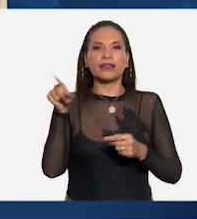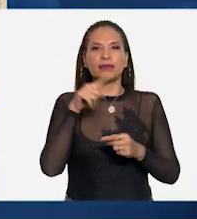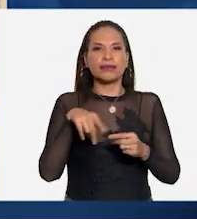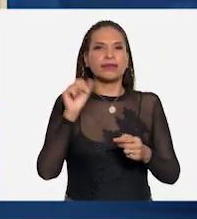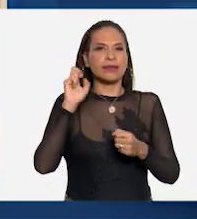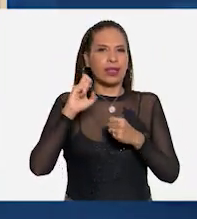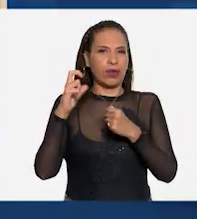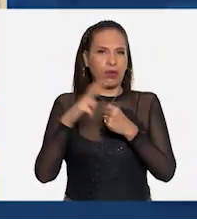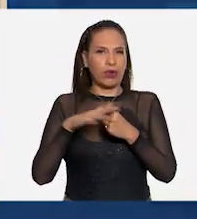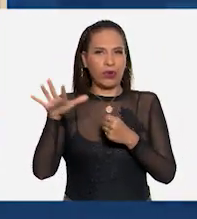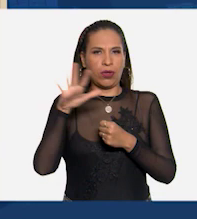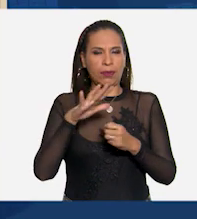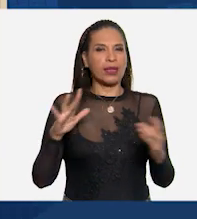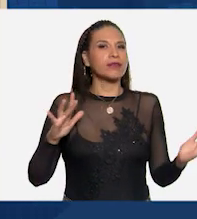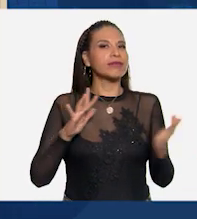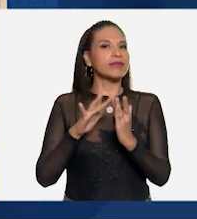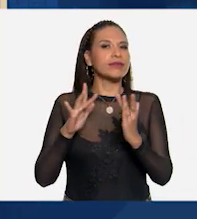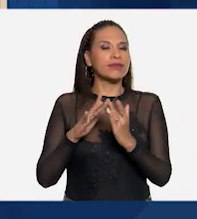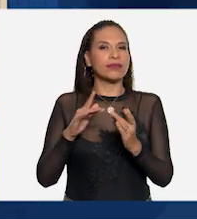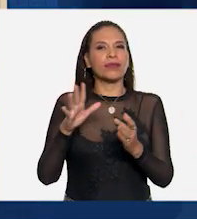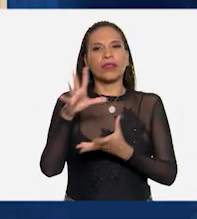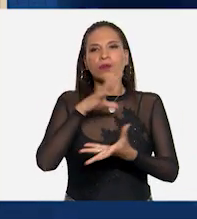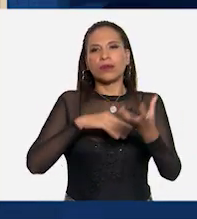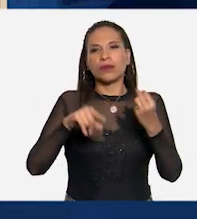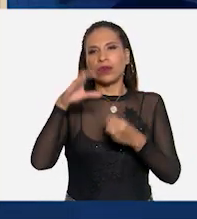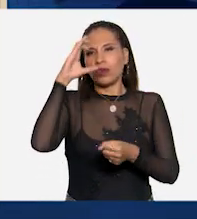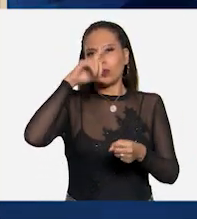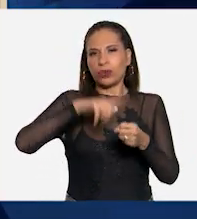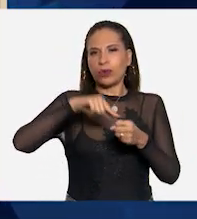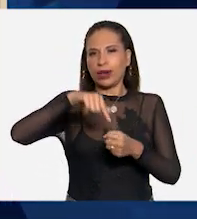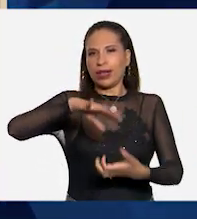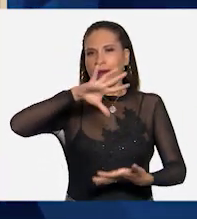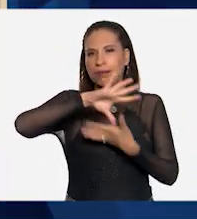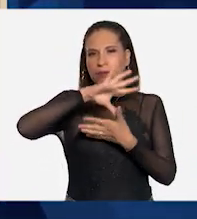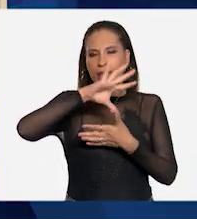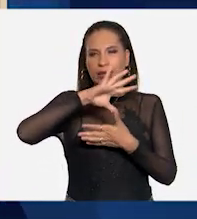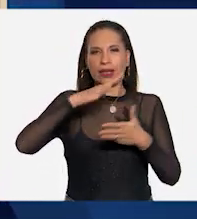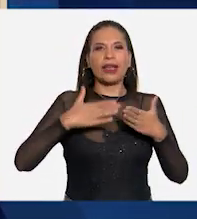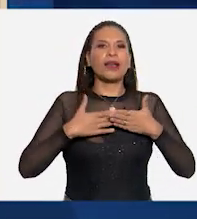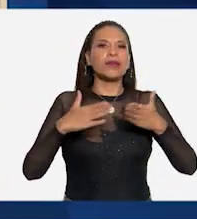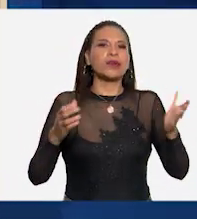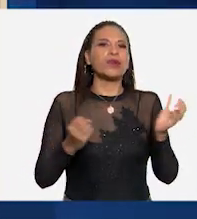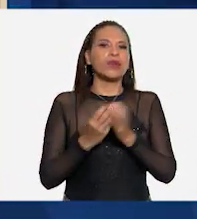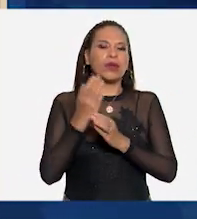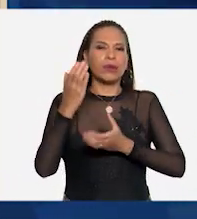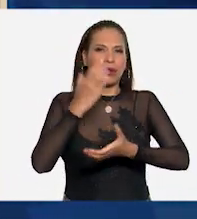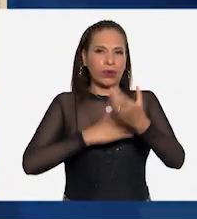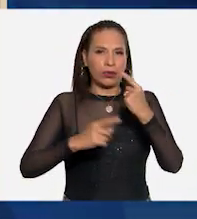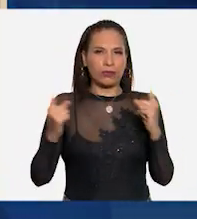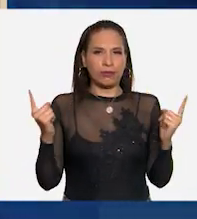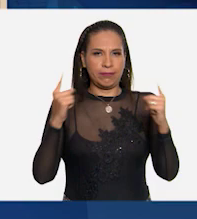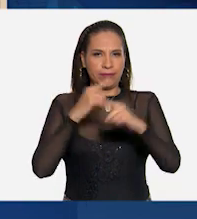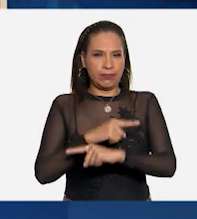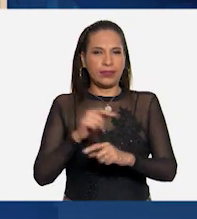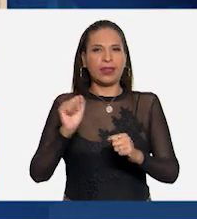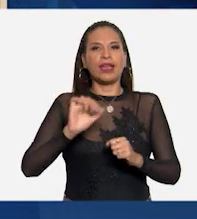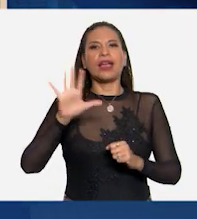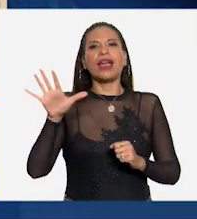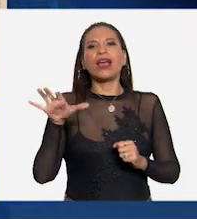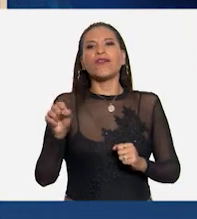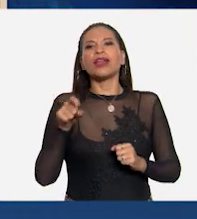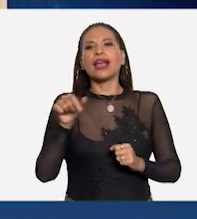reinos europeos en contacto con los recursos y las culturas de América y abrieron nuevas rutas comerciales hacia África y